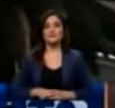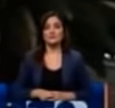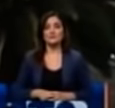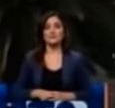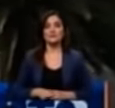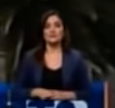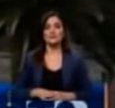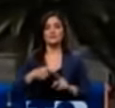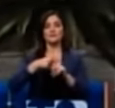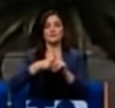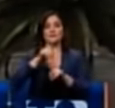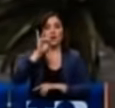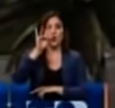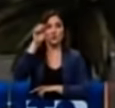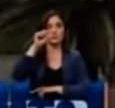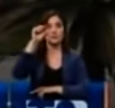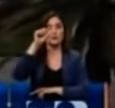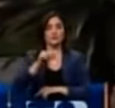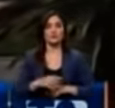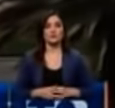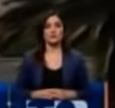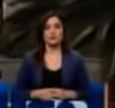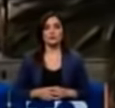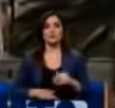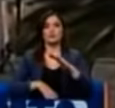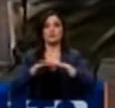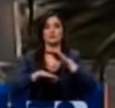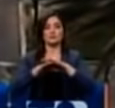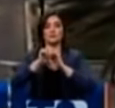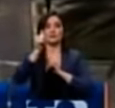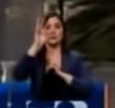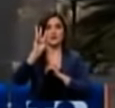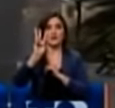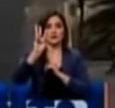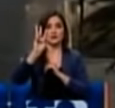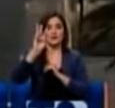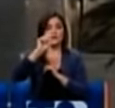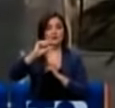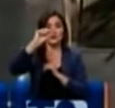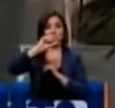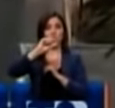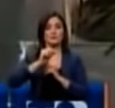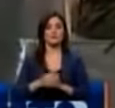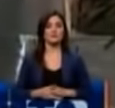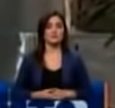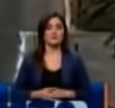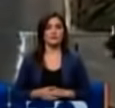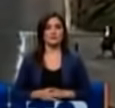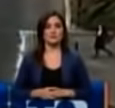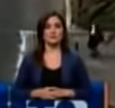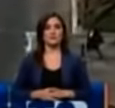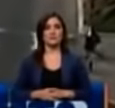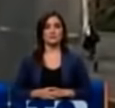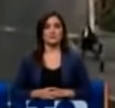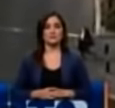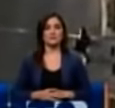Tenemos una temperatura mínima de 8 grados hoy, una máxima de 16, se espera en la capital. Por el sector